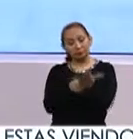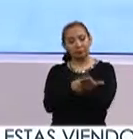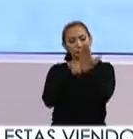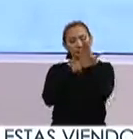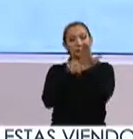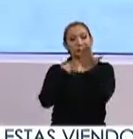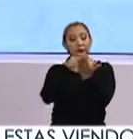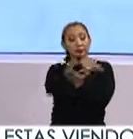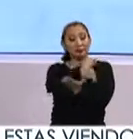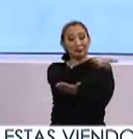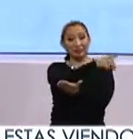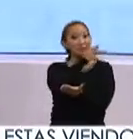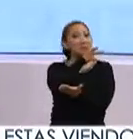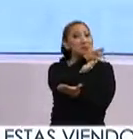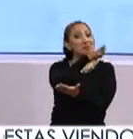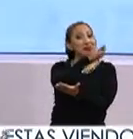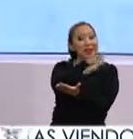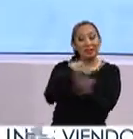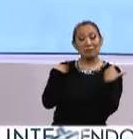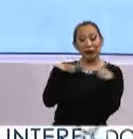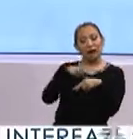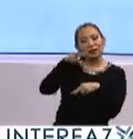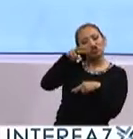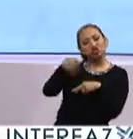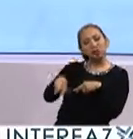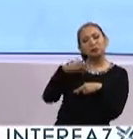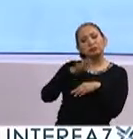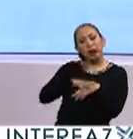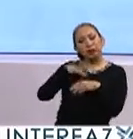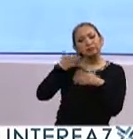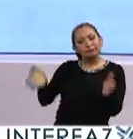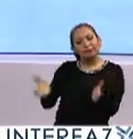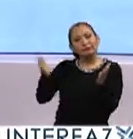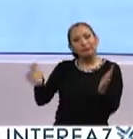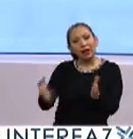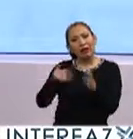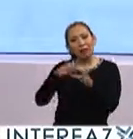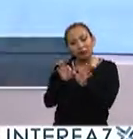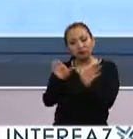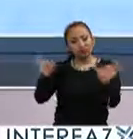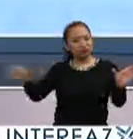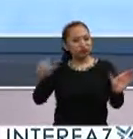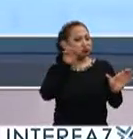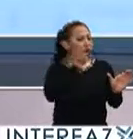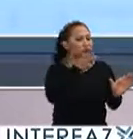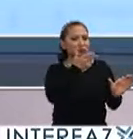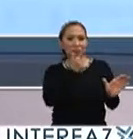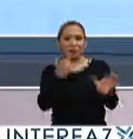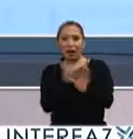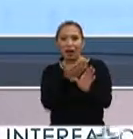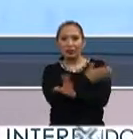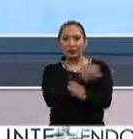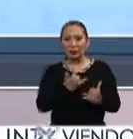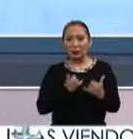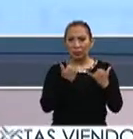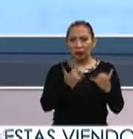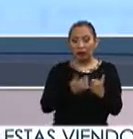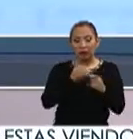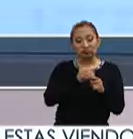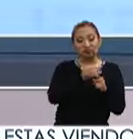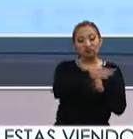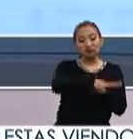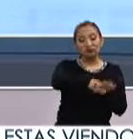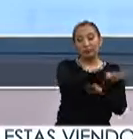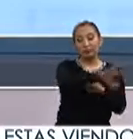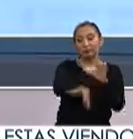las expectativas de los padres y los docentes contribuyen a crear una brecha de género a temprana edad, impactando